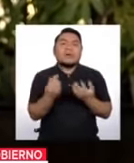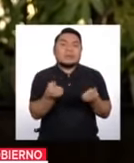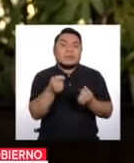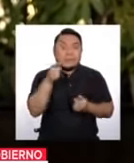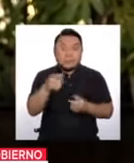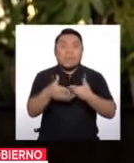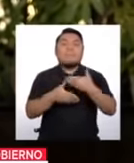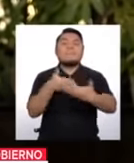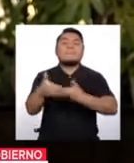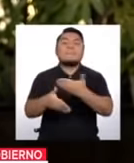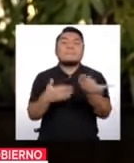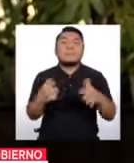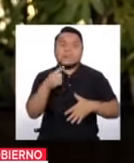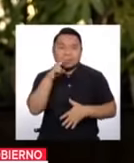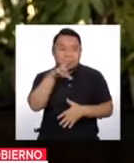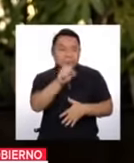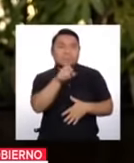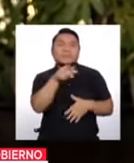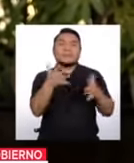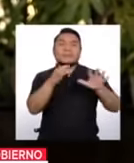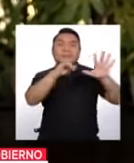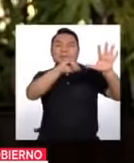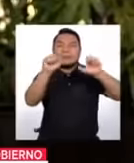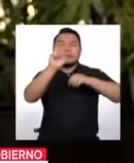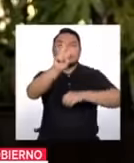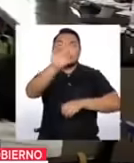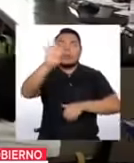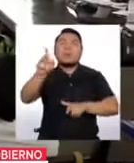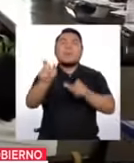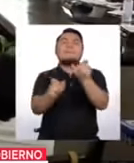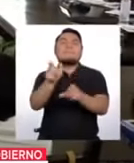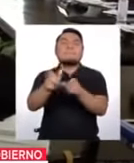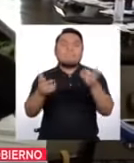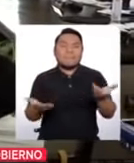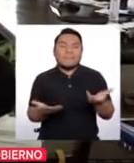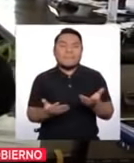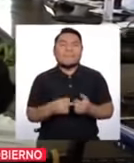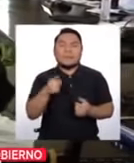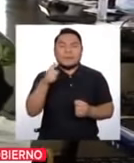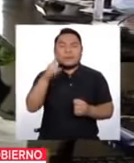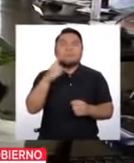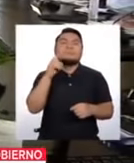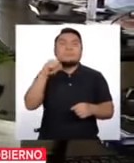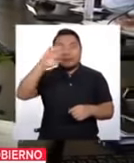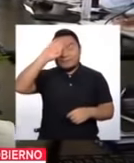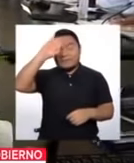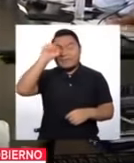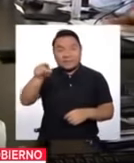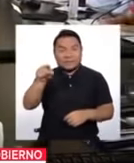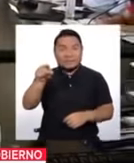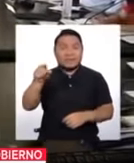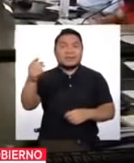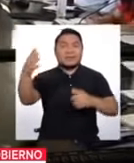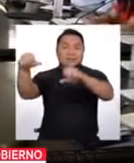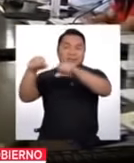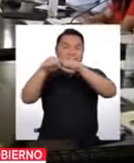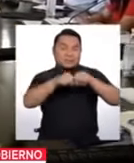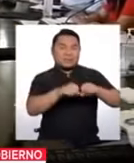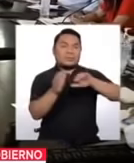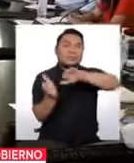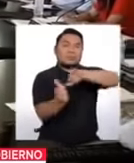ese proceso se identificó a 624 personas como positivas, las mismas que han sido reorientadas